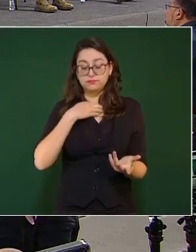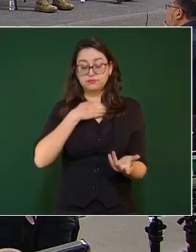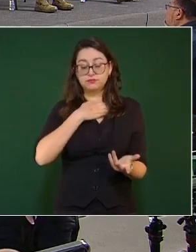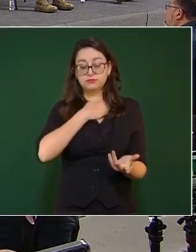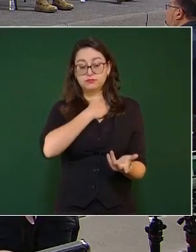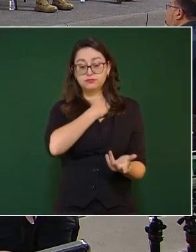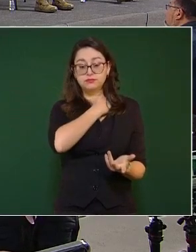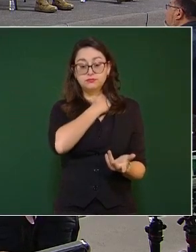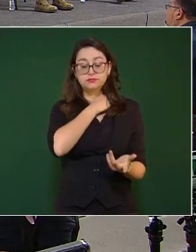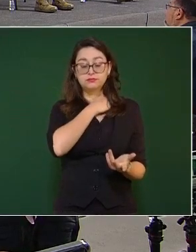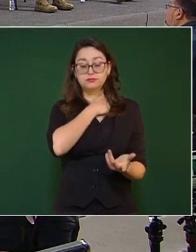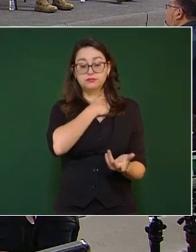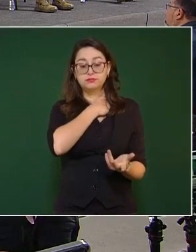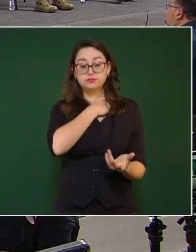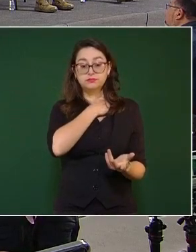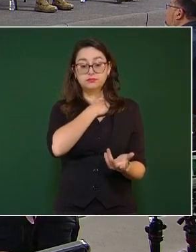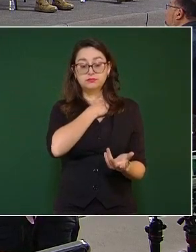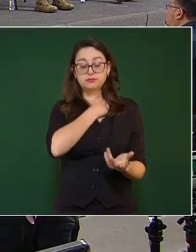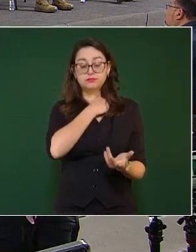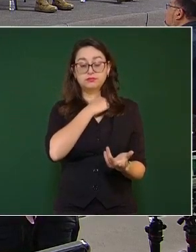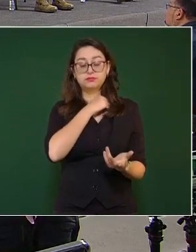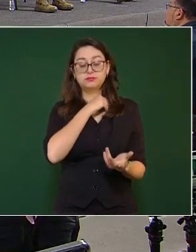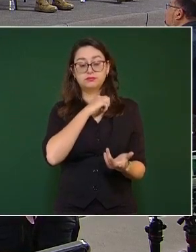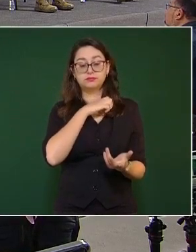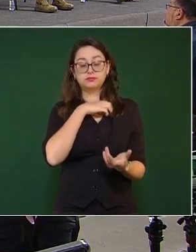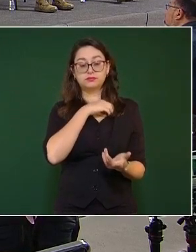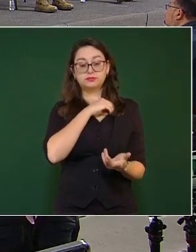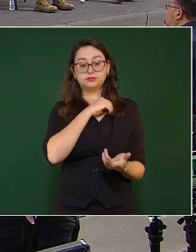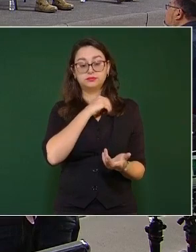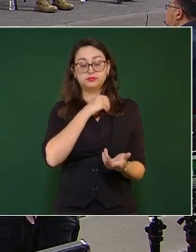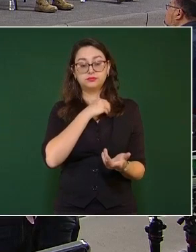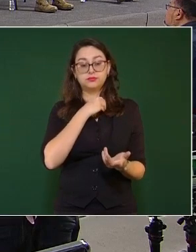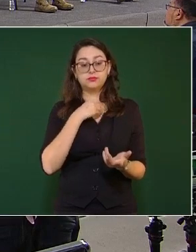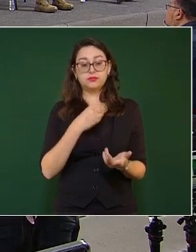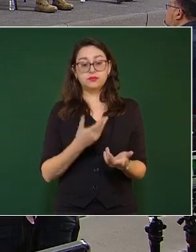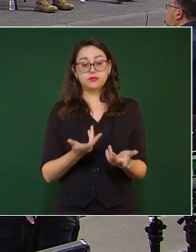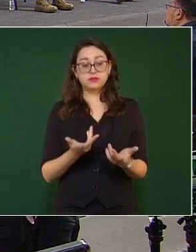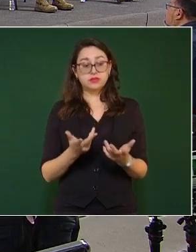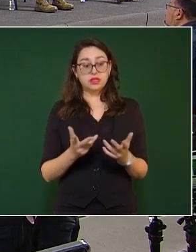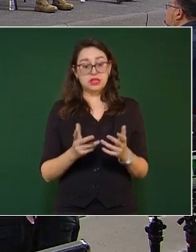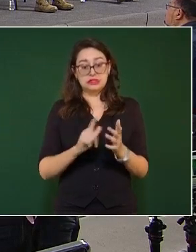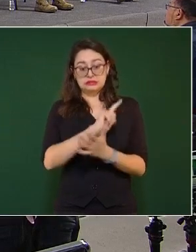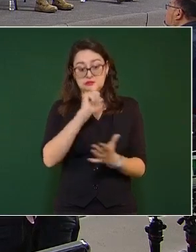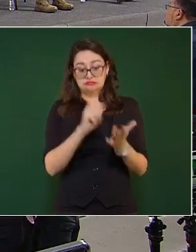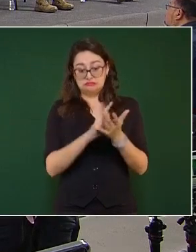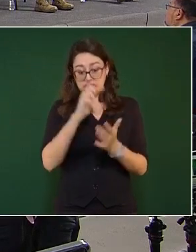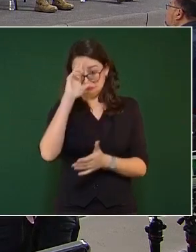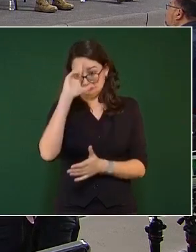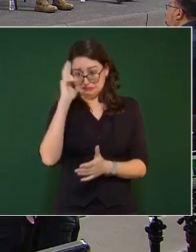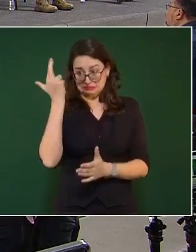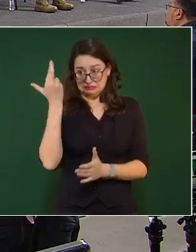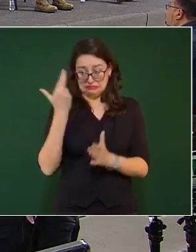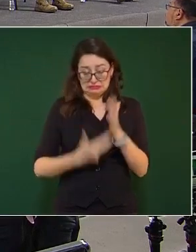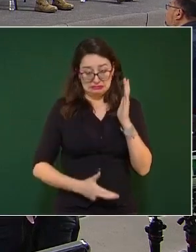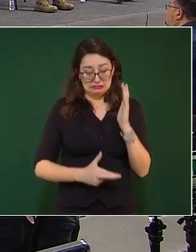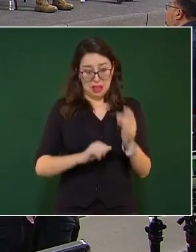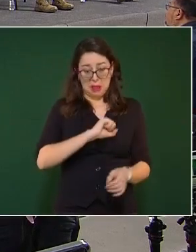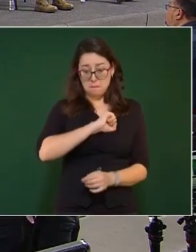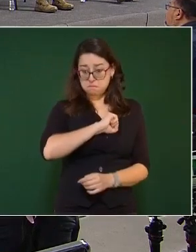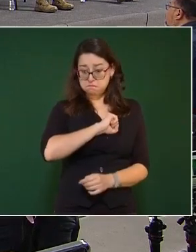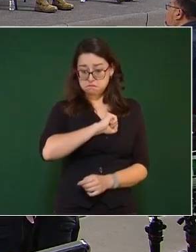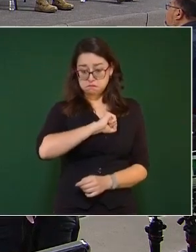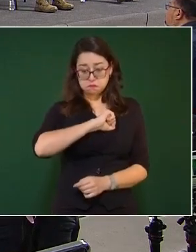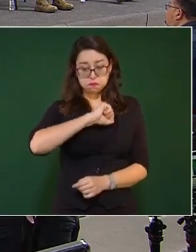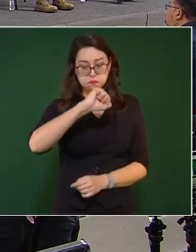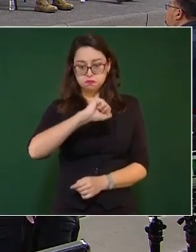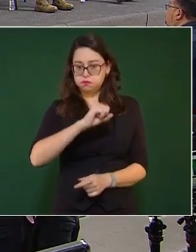Hemos logrado detener el crecimiento en la incidencia delictiva en